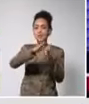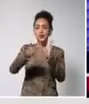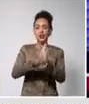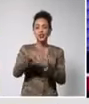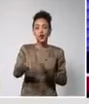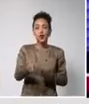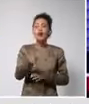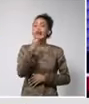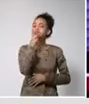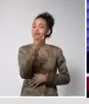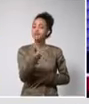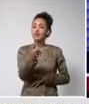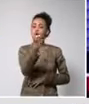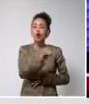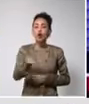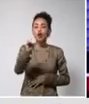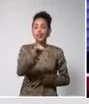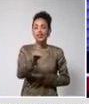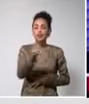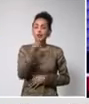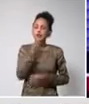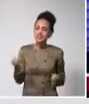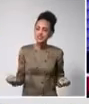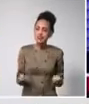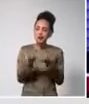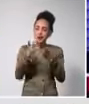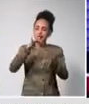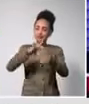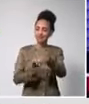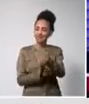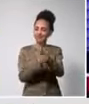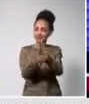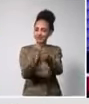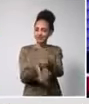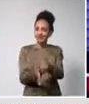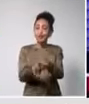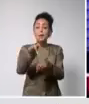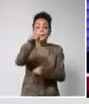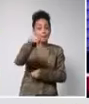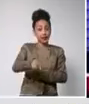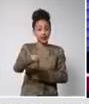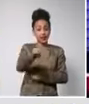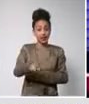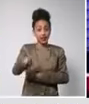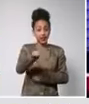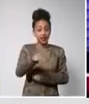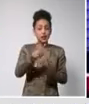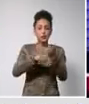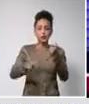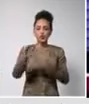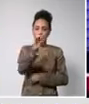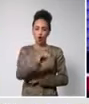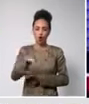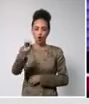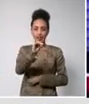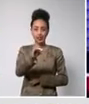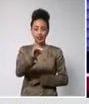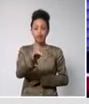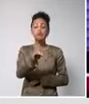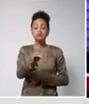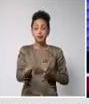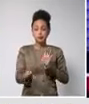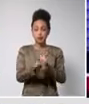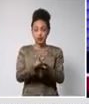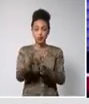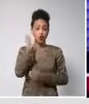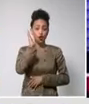la esperanza contra la COVID-19 para estos territorios, para las provincias orientales. Así comenzamos esta